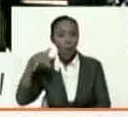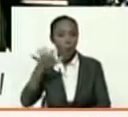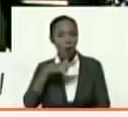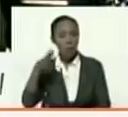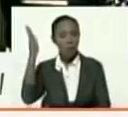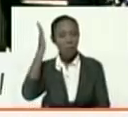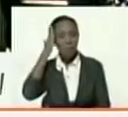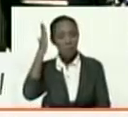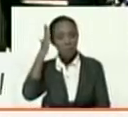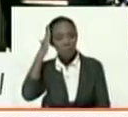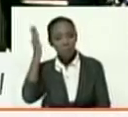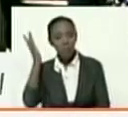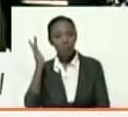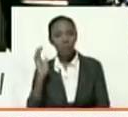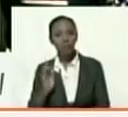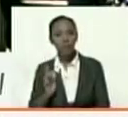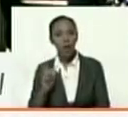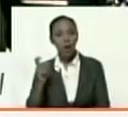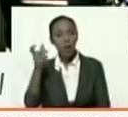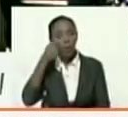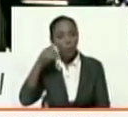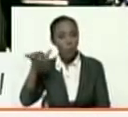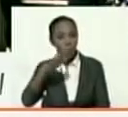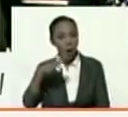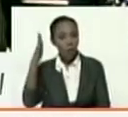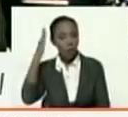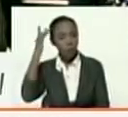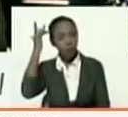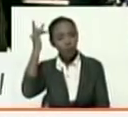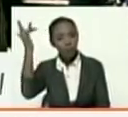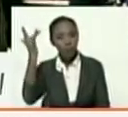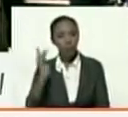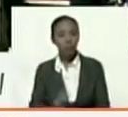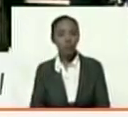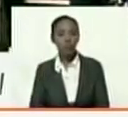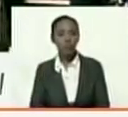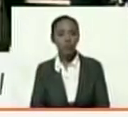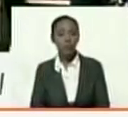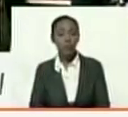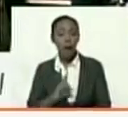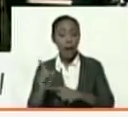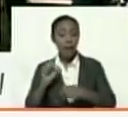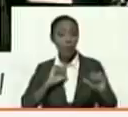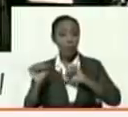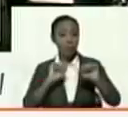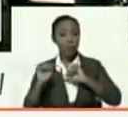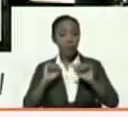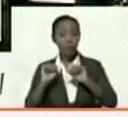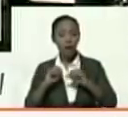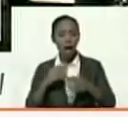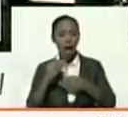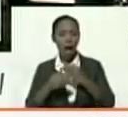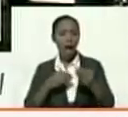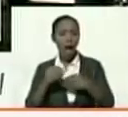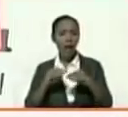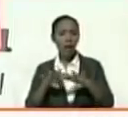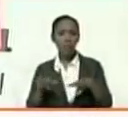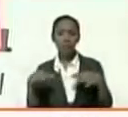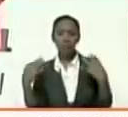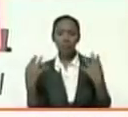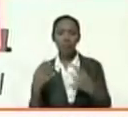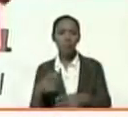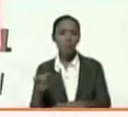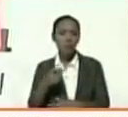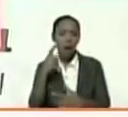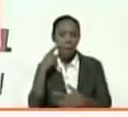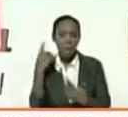Los pueblos son sabios. Los pueblos son sabios. Ahí están, andan como locos buscando cómo hacer quórum. Hagan quórum. A ver qué van a